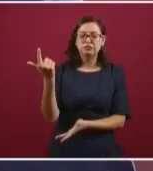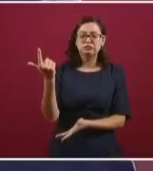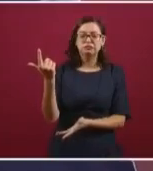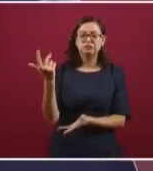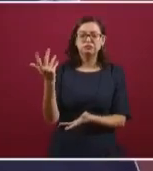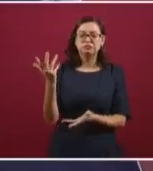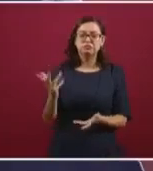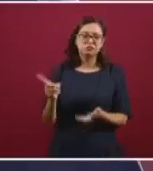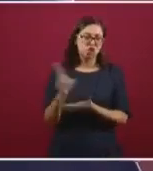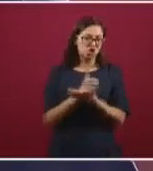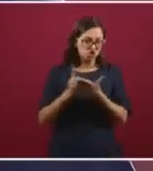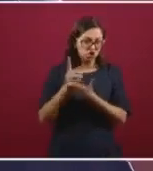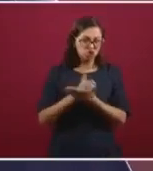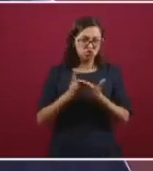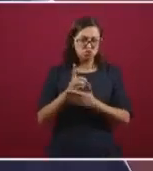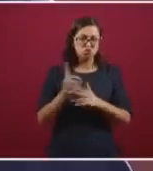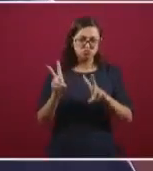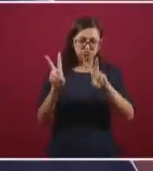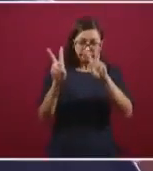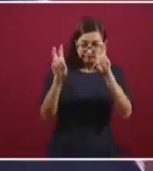solo con el narcotráfico,